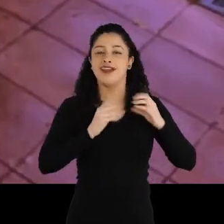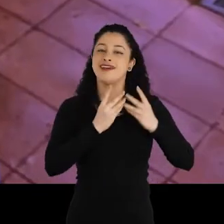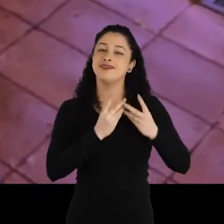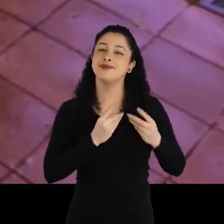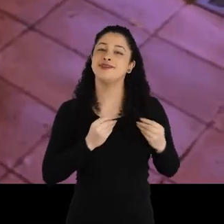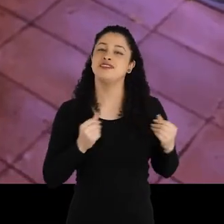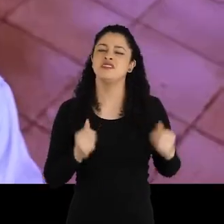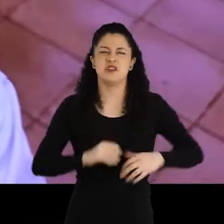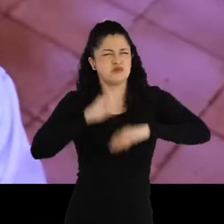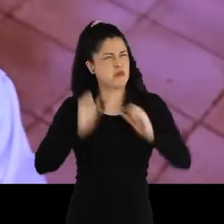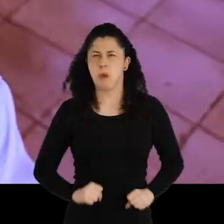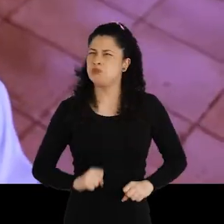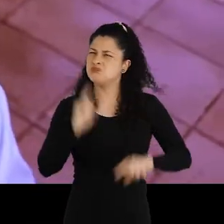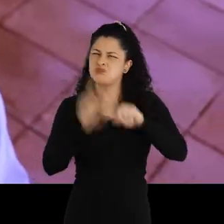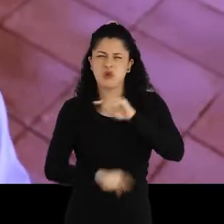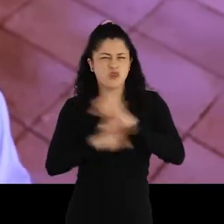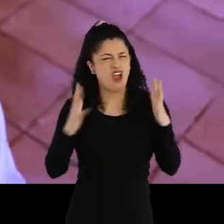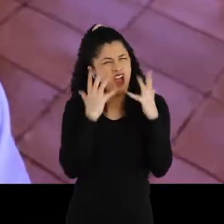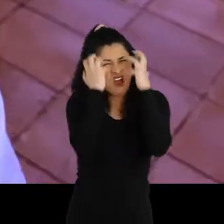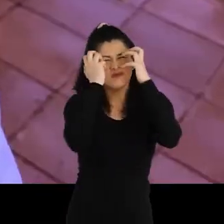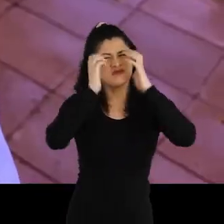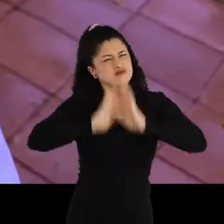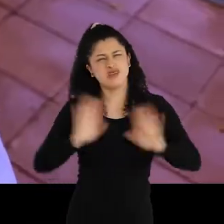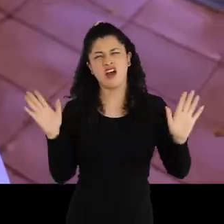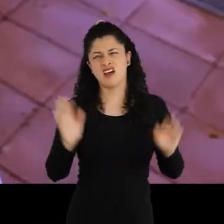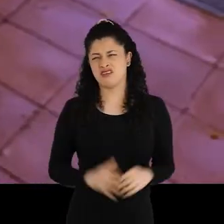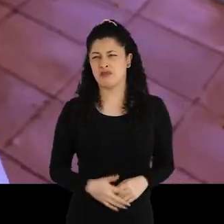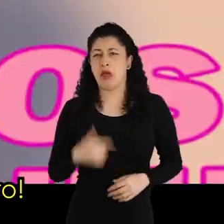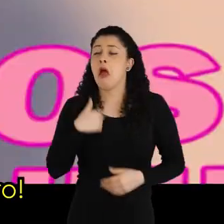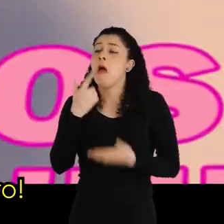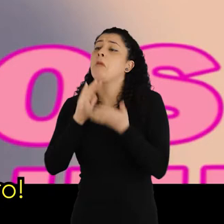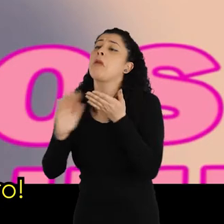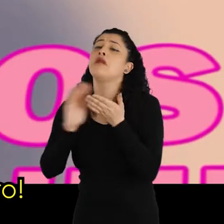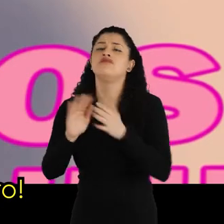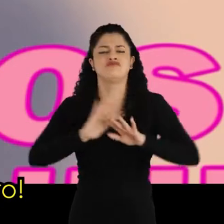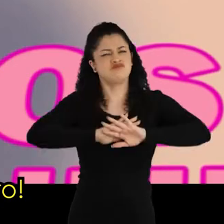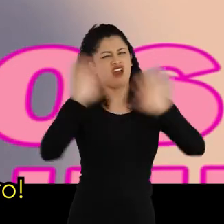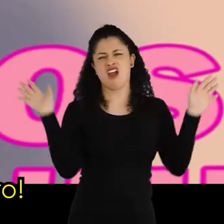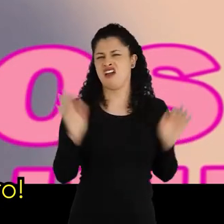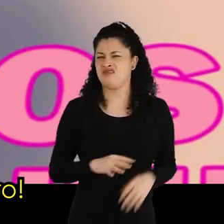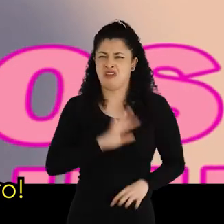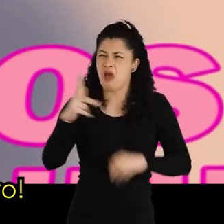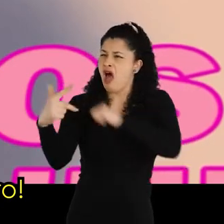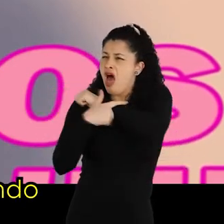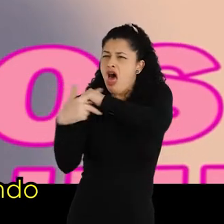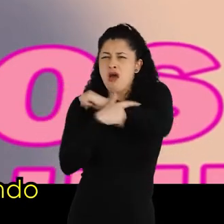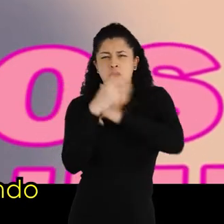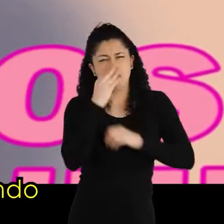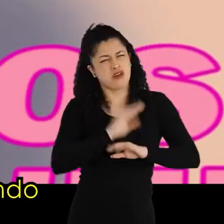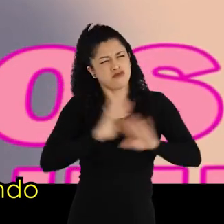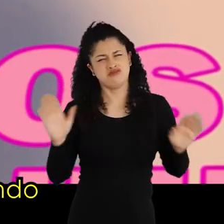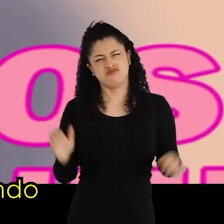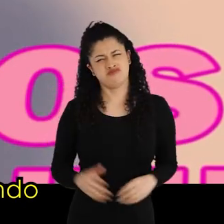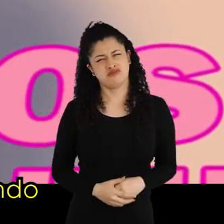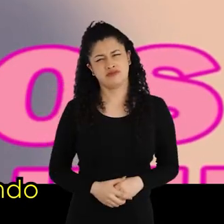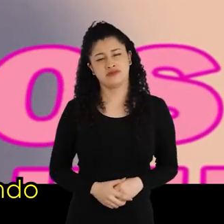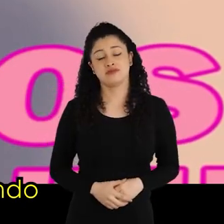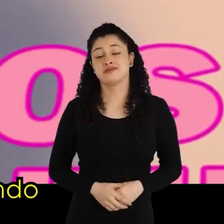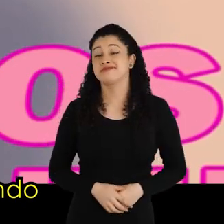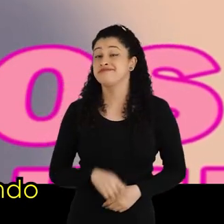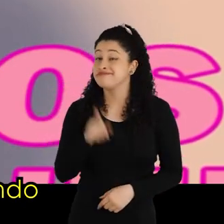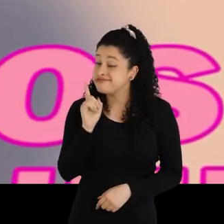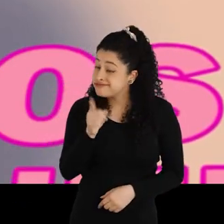No puedo, Tola. Yo no quiero por nada. Él no se manó conmigo. El mundo de Rositas está en peligro. Tu dolor y tristeza nos